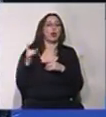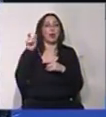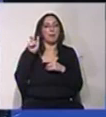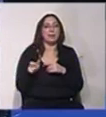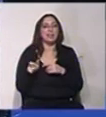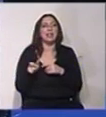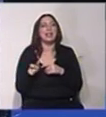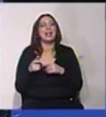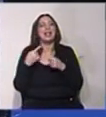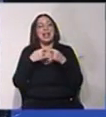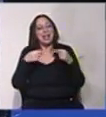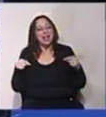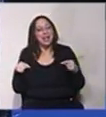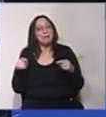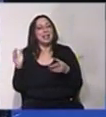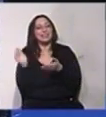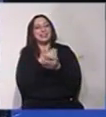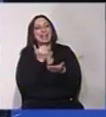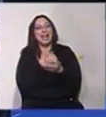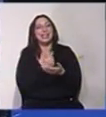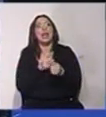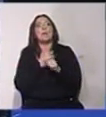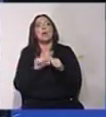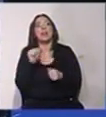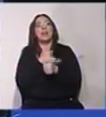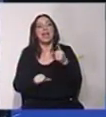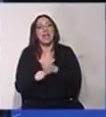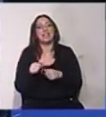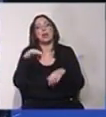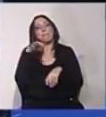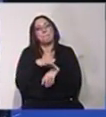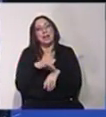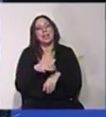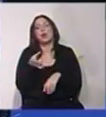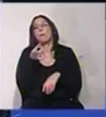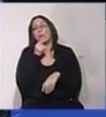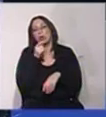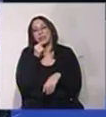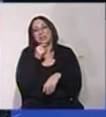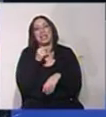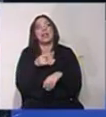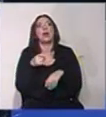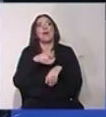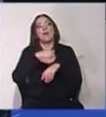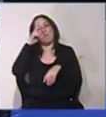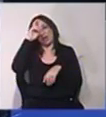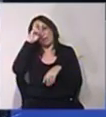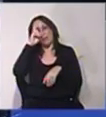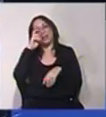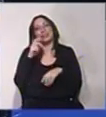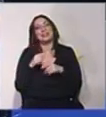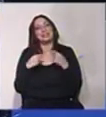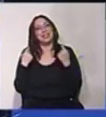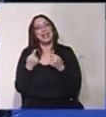retirar elementos que puedan llevarla al daño, los médicos, los policías, los farmacéuticos, estamos